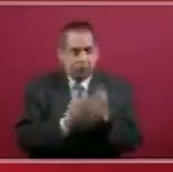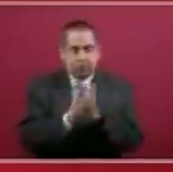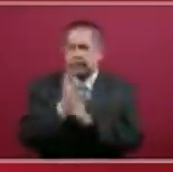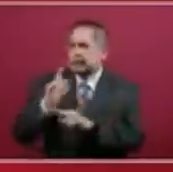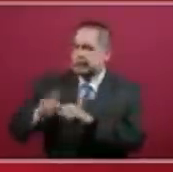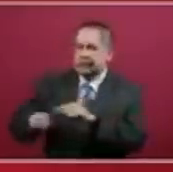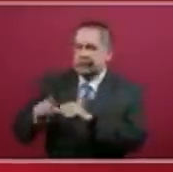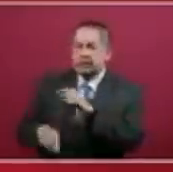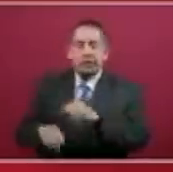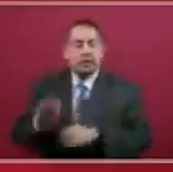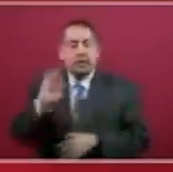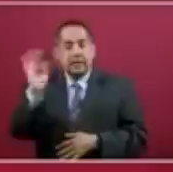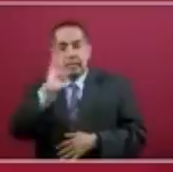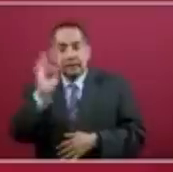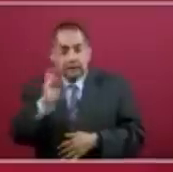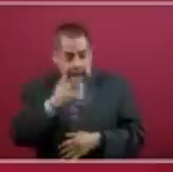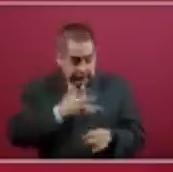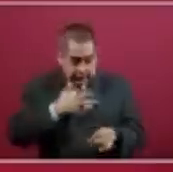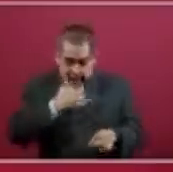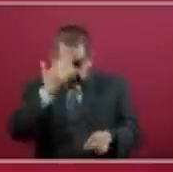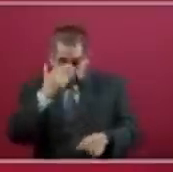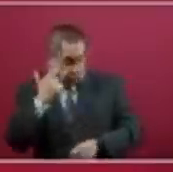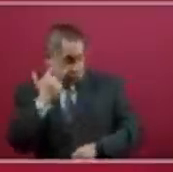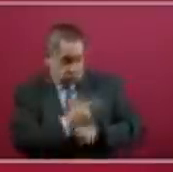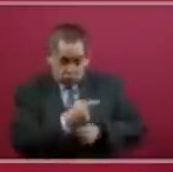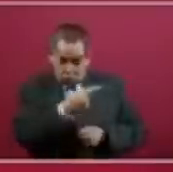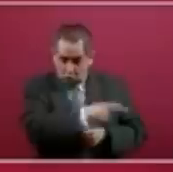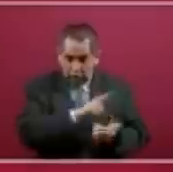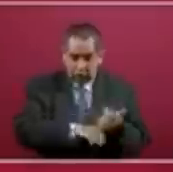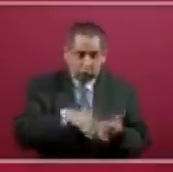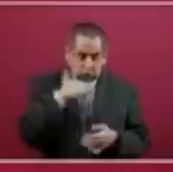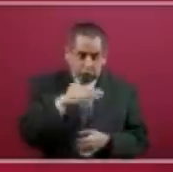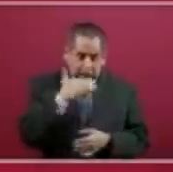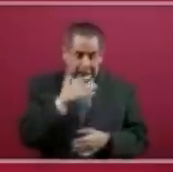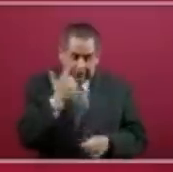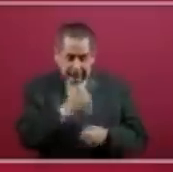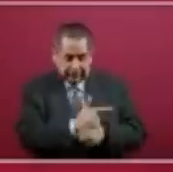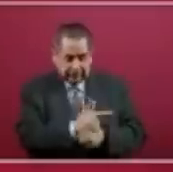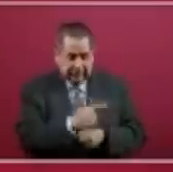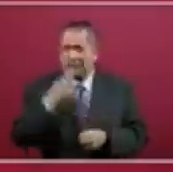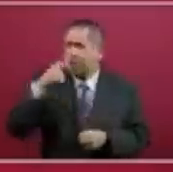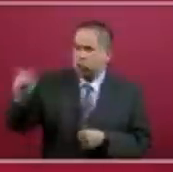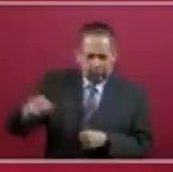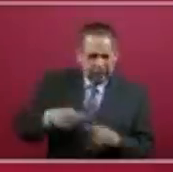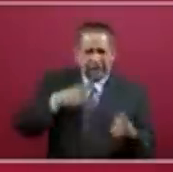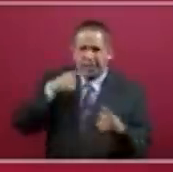Si alguien tiene una información sobre actos de corrupción, denunciarlo.